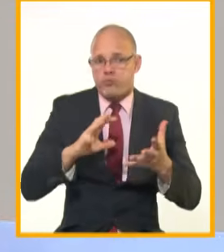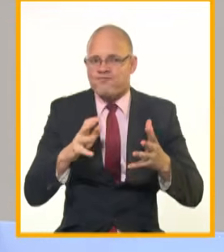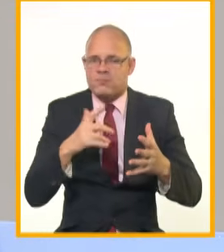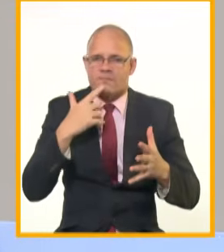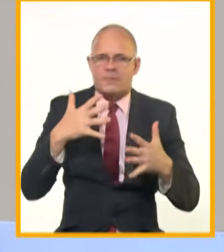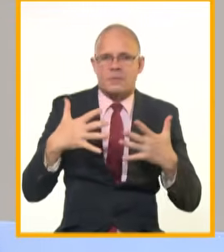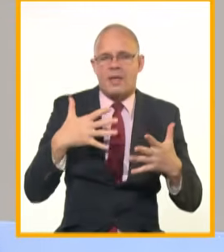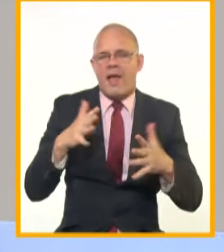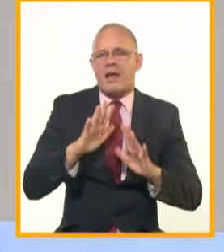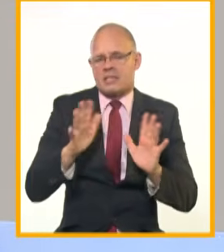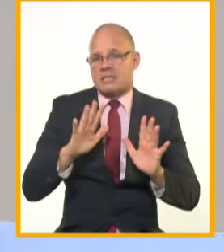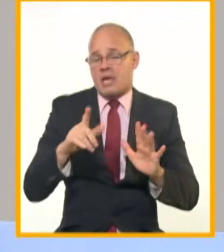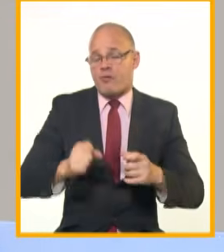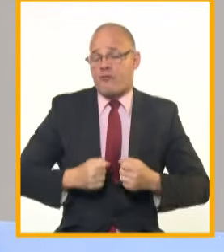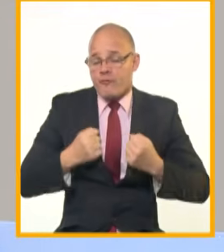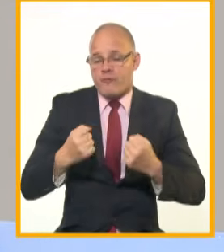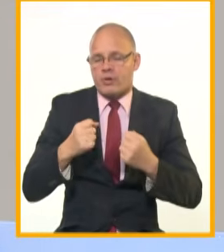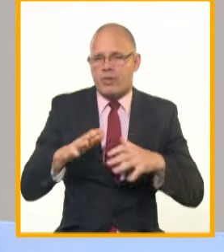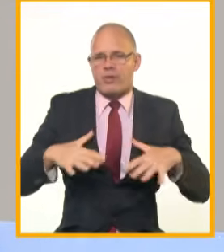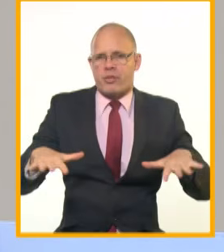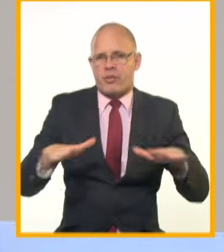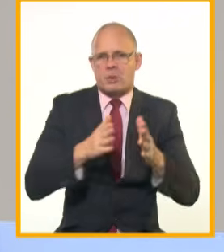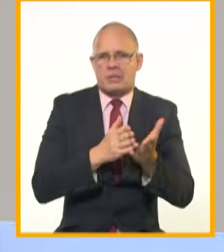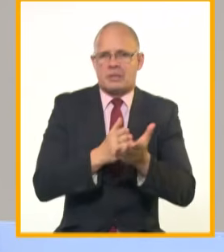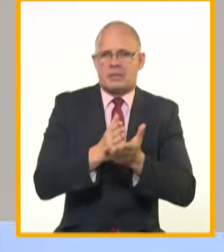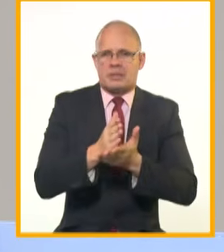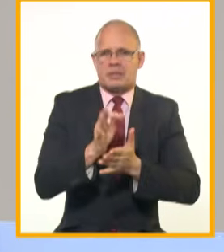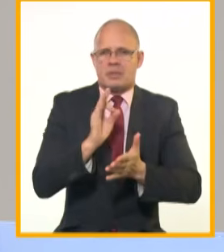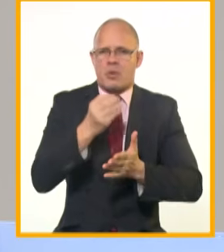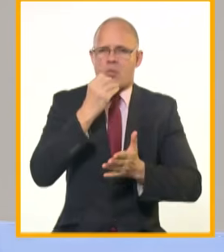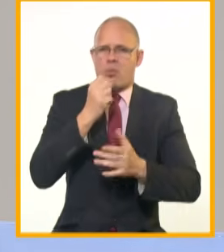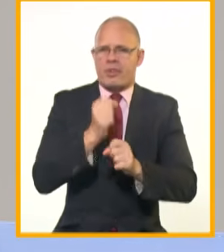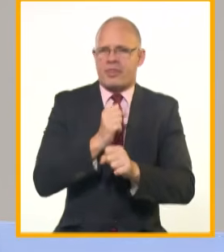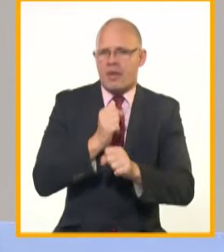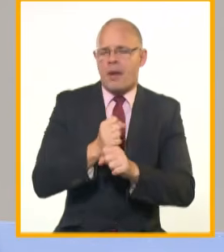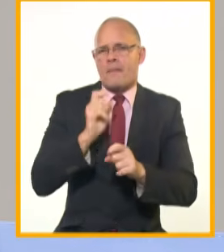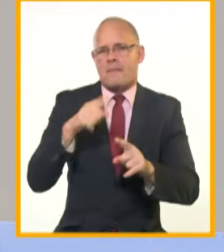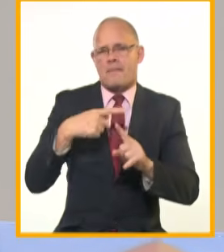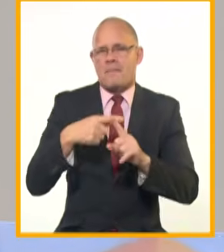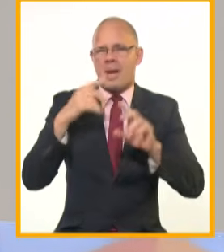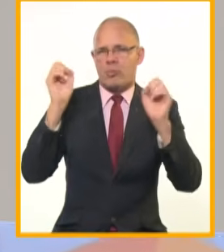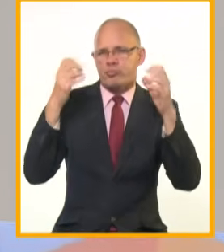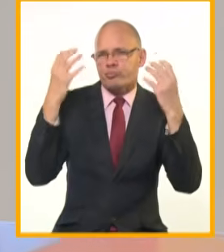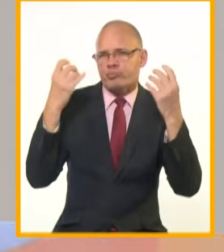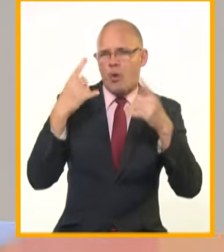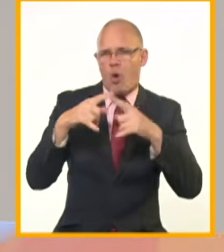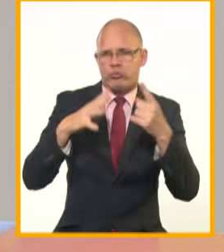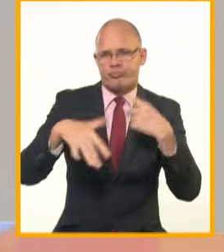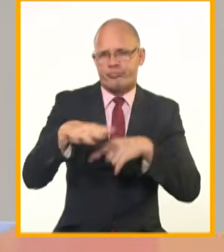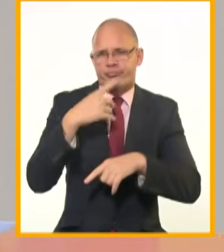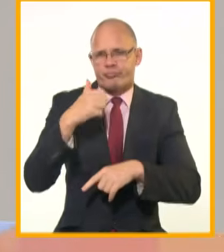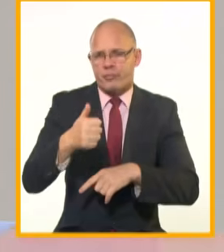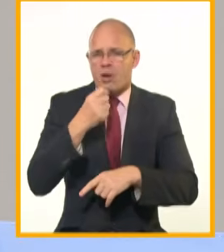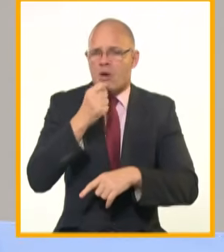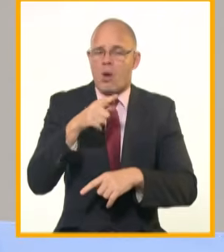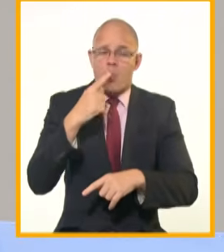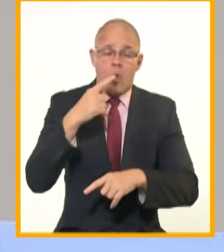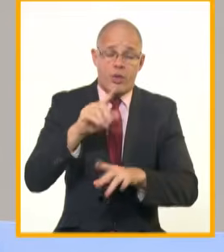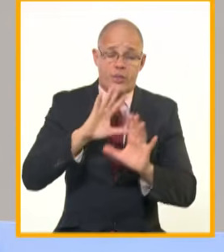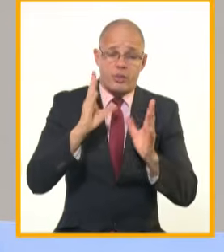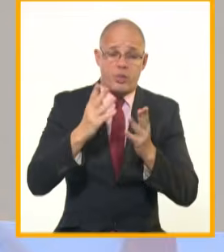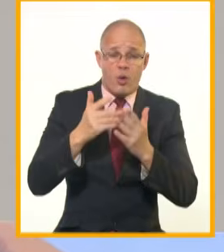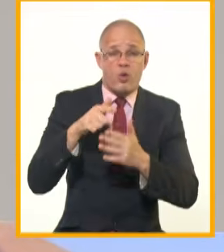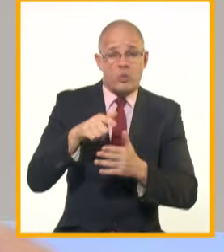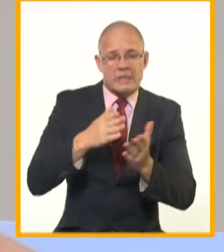así hay un esfuerzo tremendo para mantener el sistema de transporte sanitario y lograr que estas conquistas sociales se